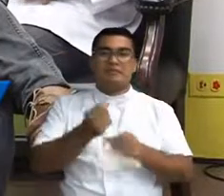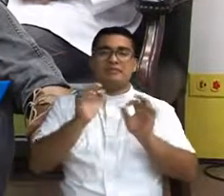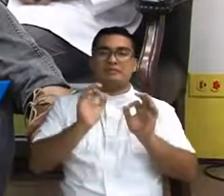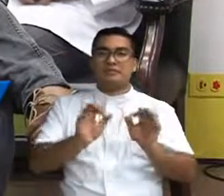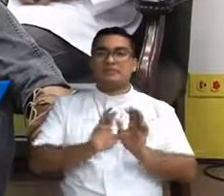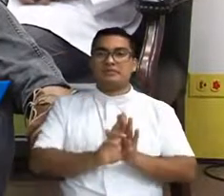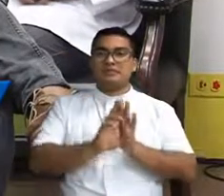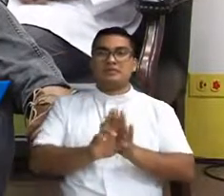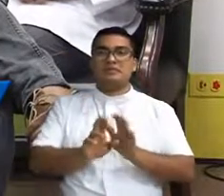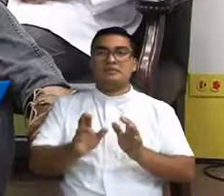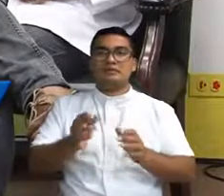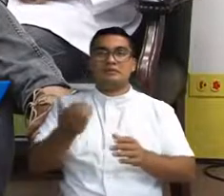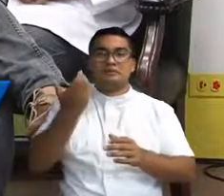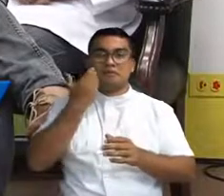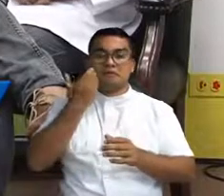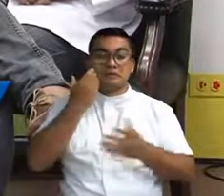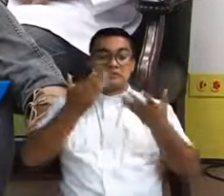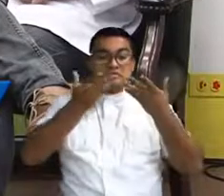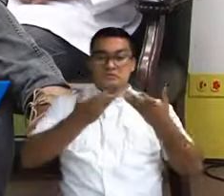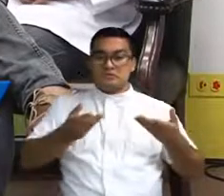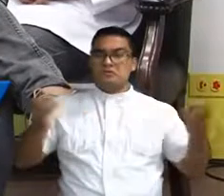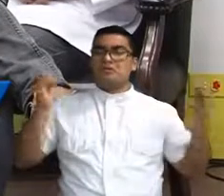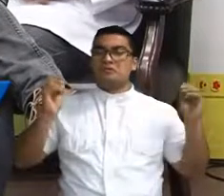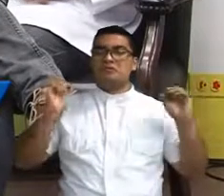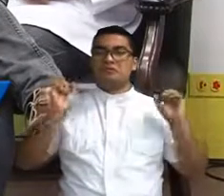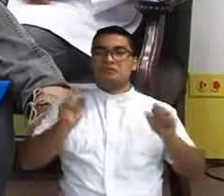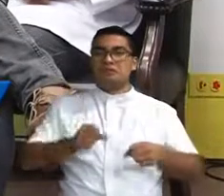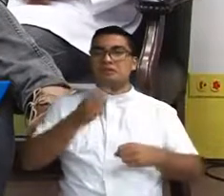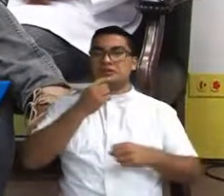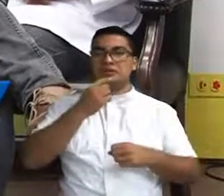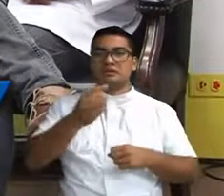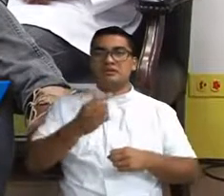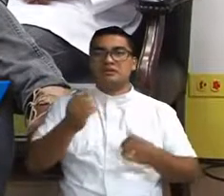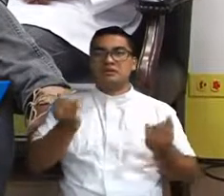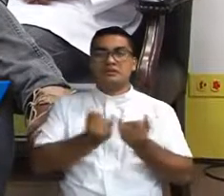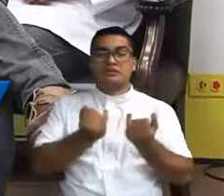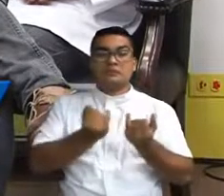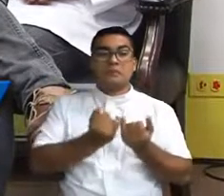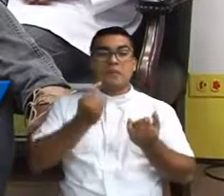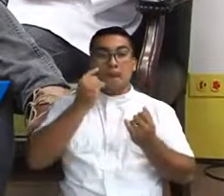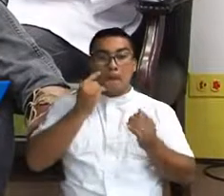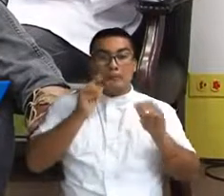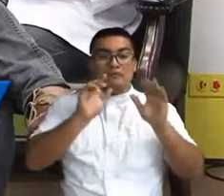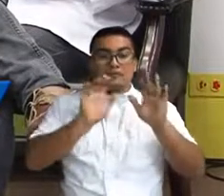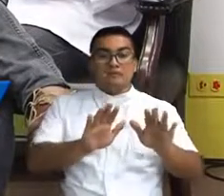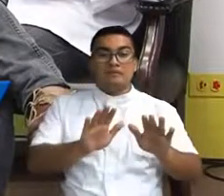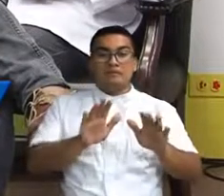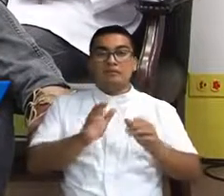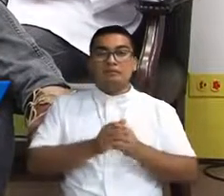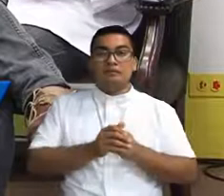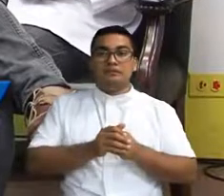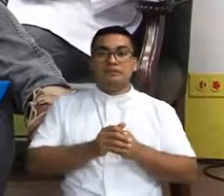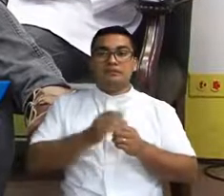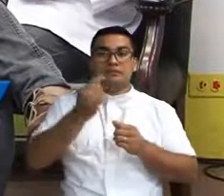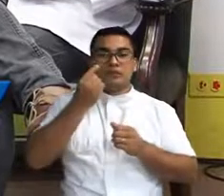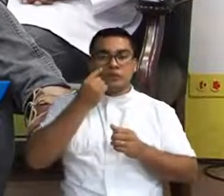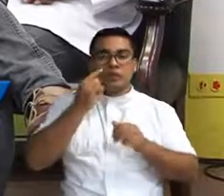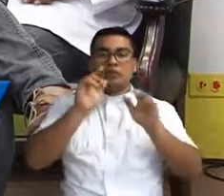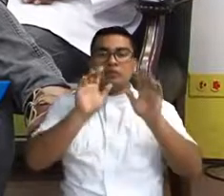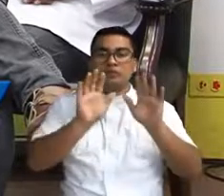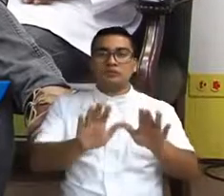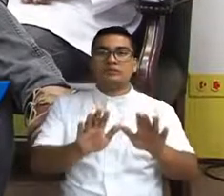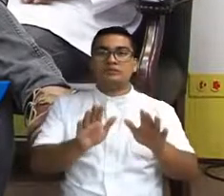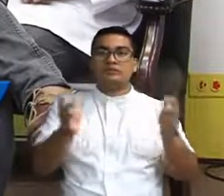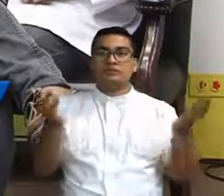¿Y tiene cura la enfermedad? Claro que sí, tiene una cura. Lo primero es la prevención. Con la prevención nosotros hacemos